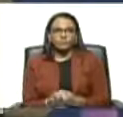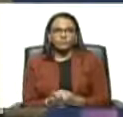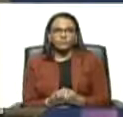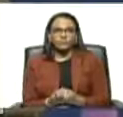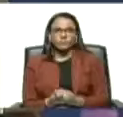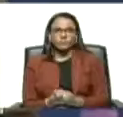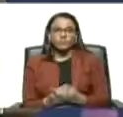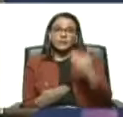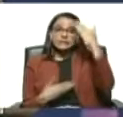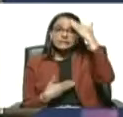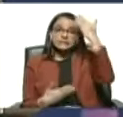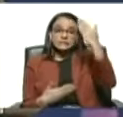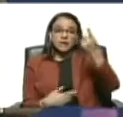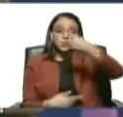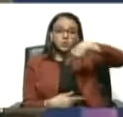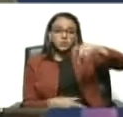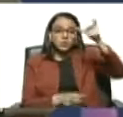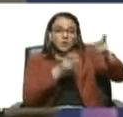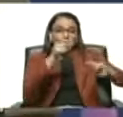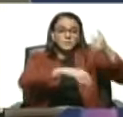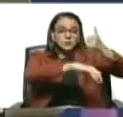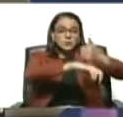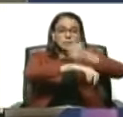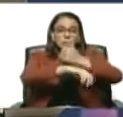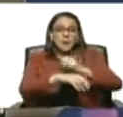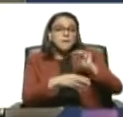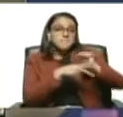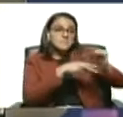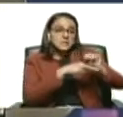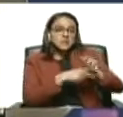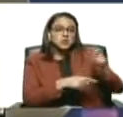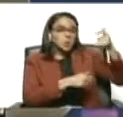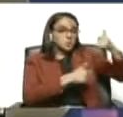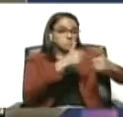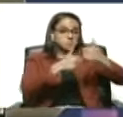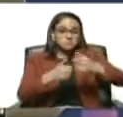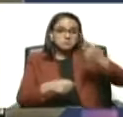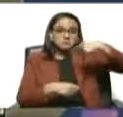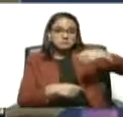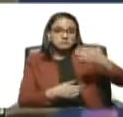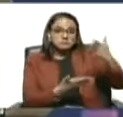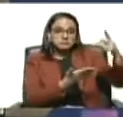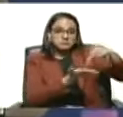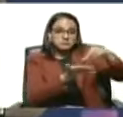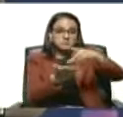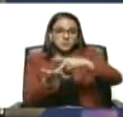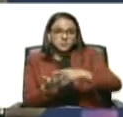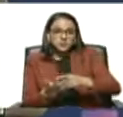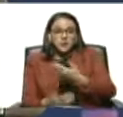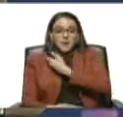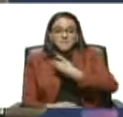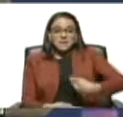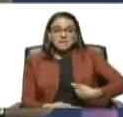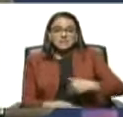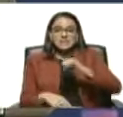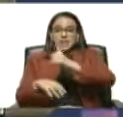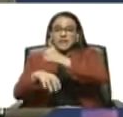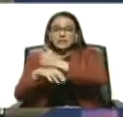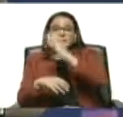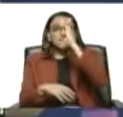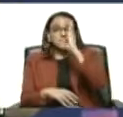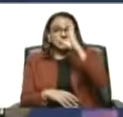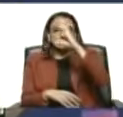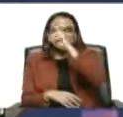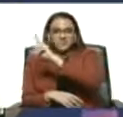Saludo a los vicepresidentes sectoriales de gobiernos, ministros, ministras que nos acompañan, presidente del Banco Central de Venezuela, canciller de